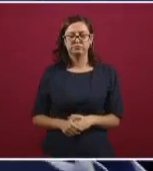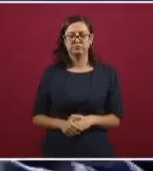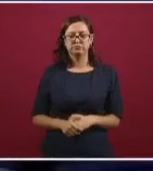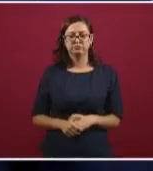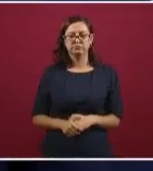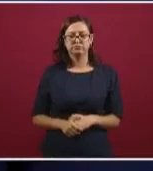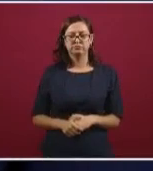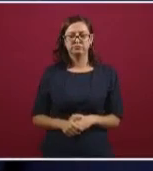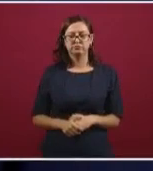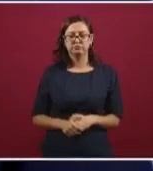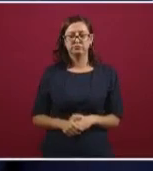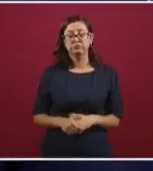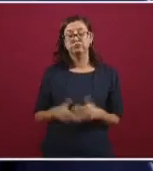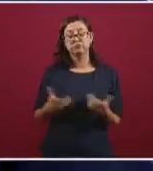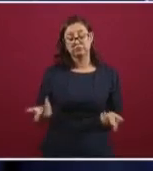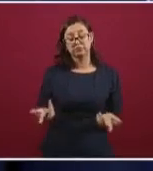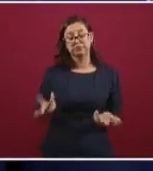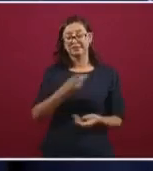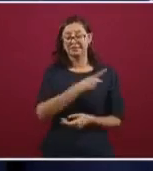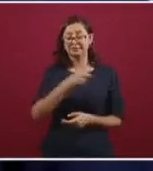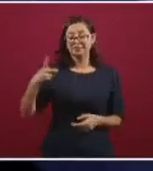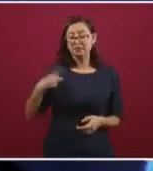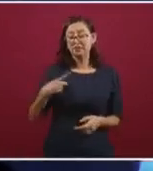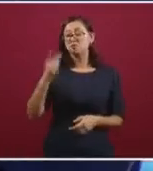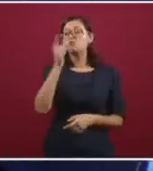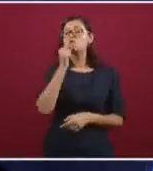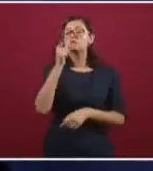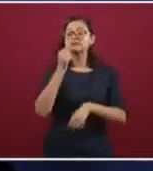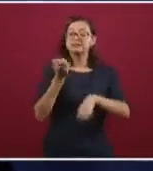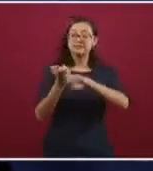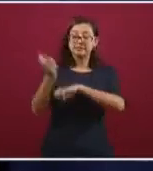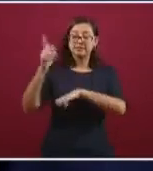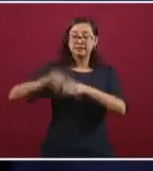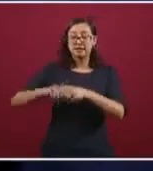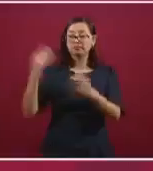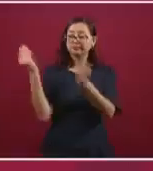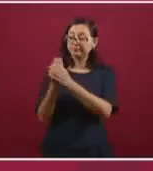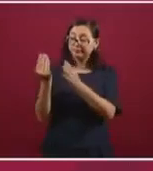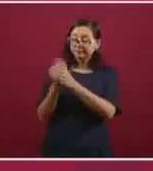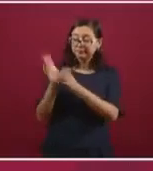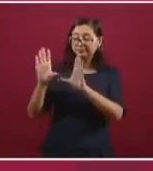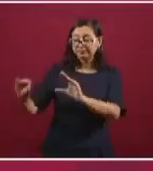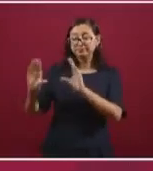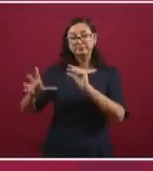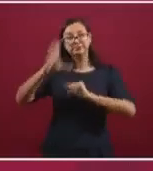Ir profesionalizando la policía estatal, porque podemos hacer